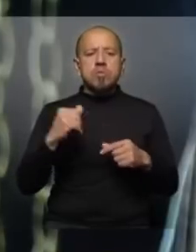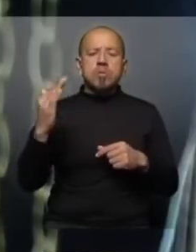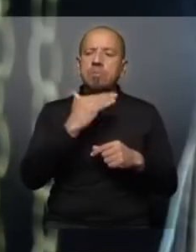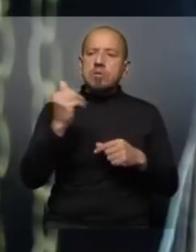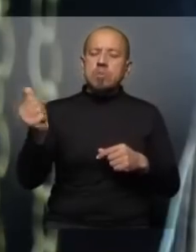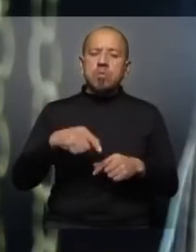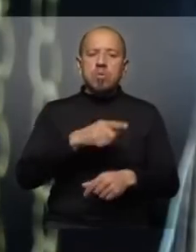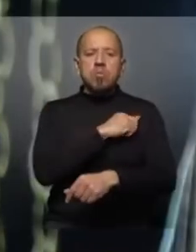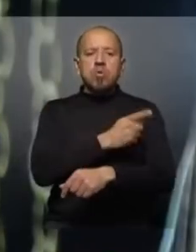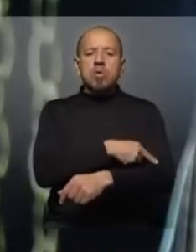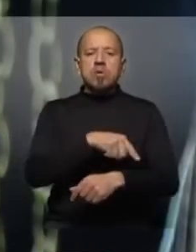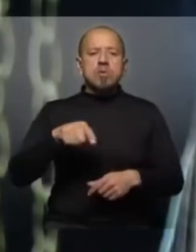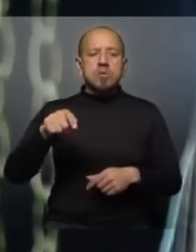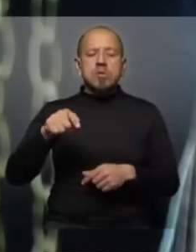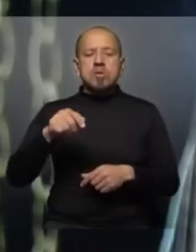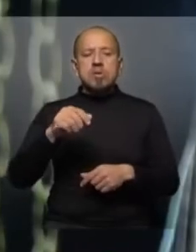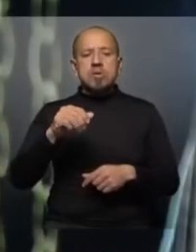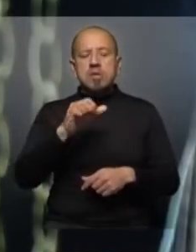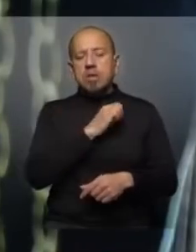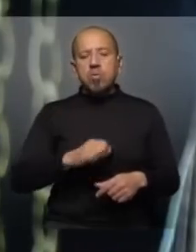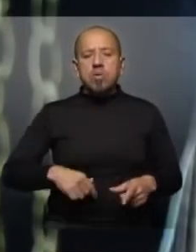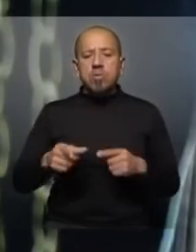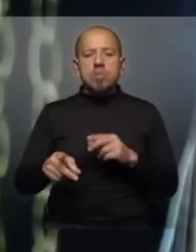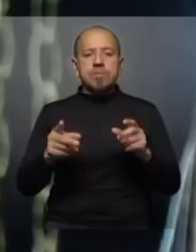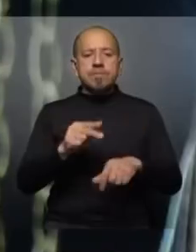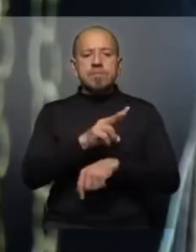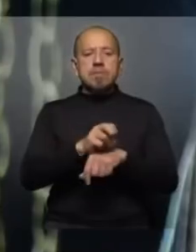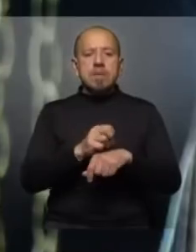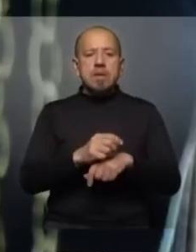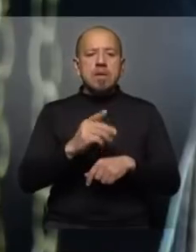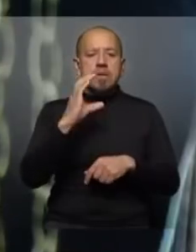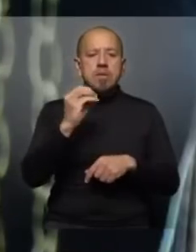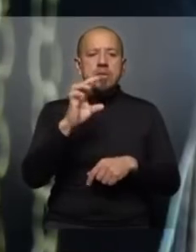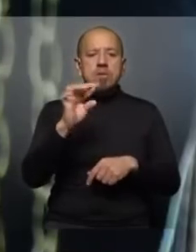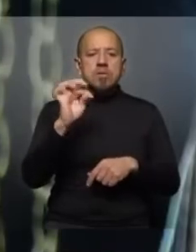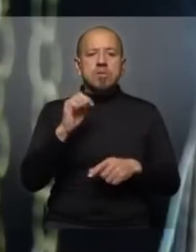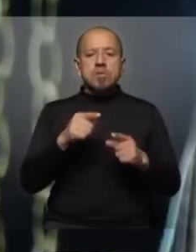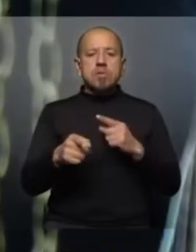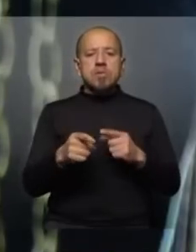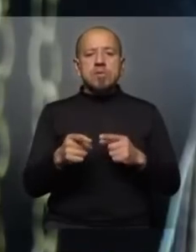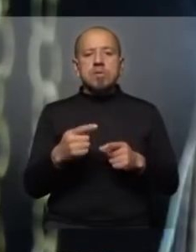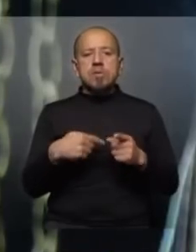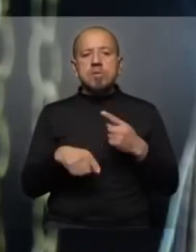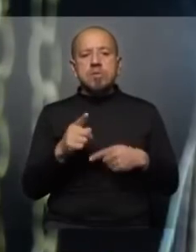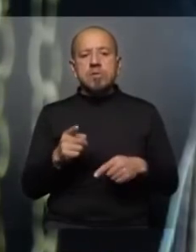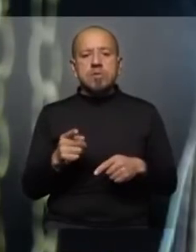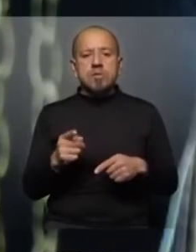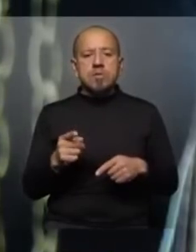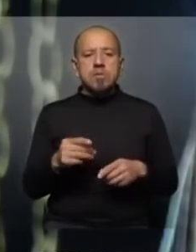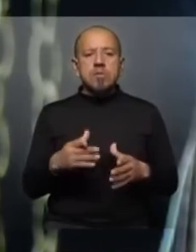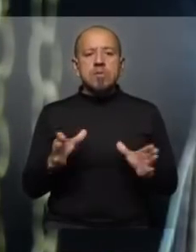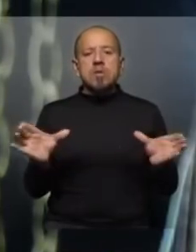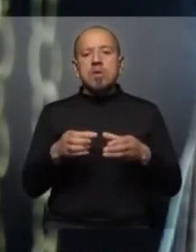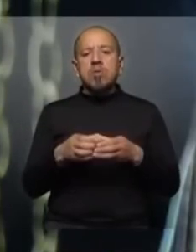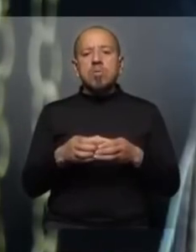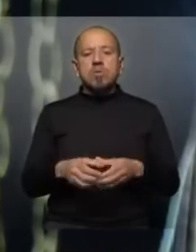ejecutivo para desempeñar la responsabilidad de fiscal de corte y procurador general de la nación y y en la comisión de